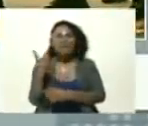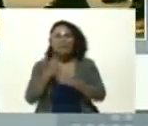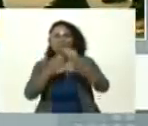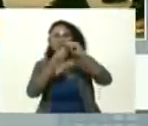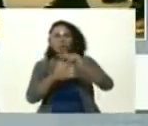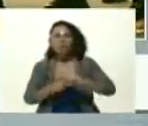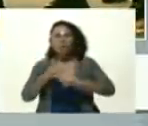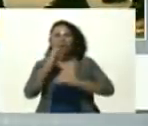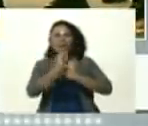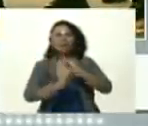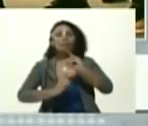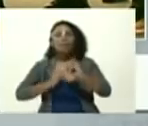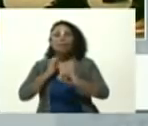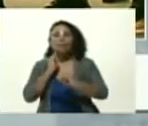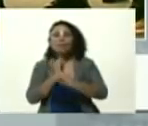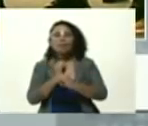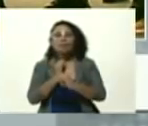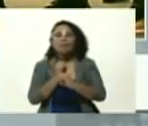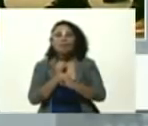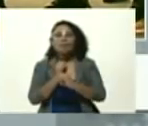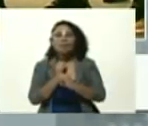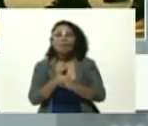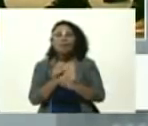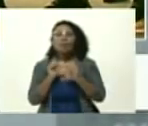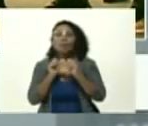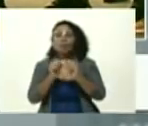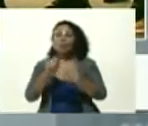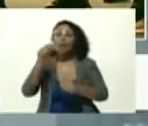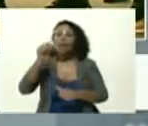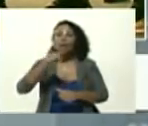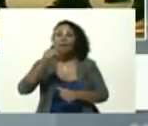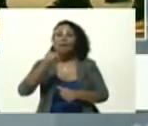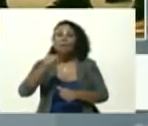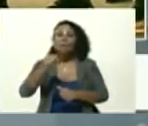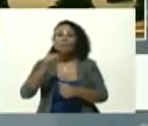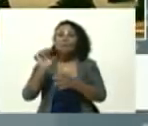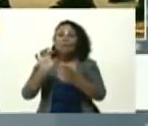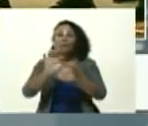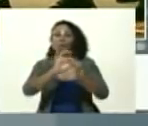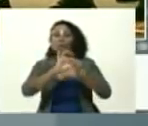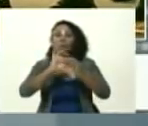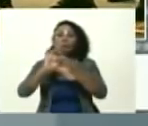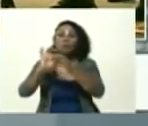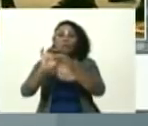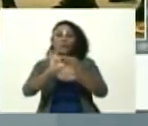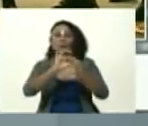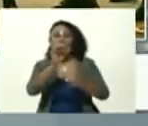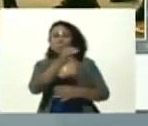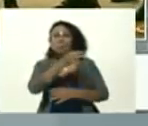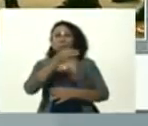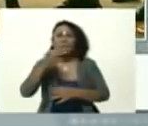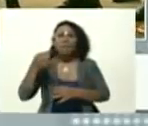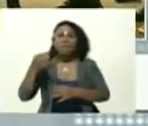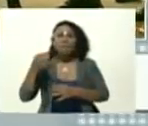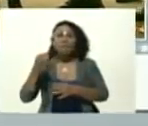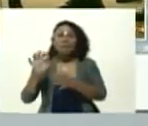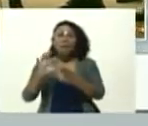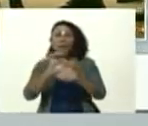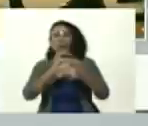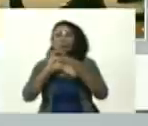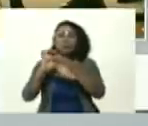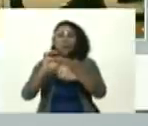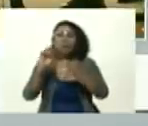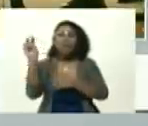a la independencia y sigue aquí en unión perfecta, la unión de